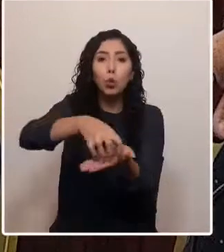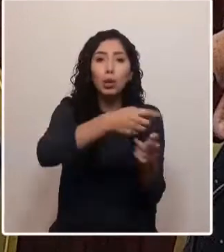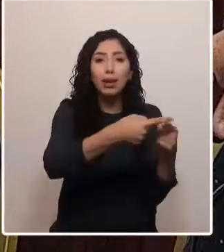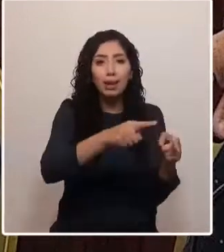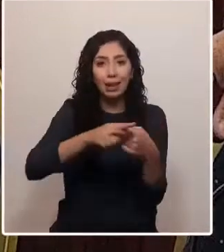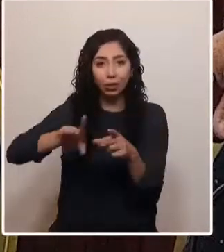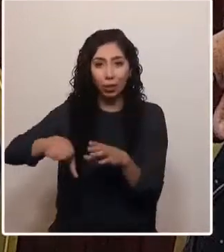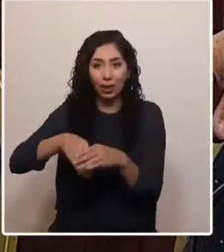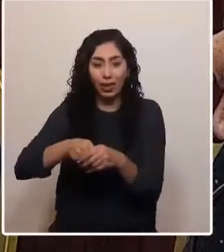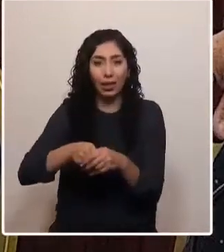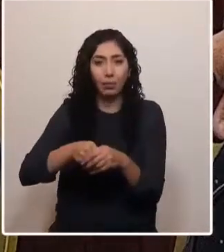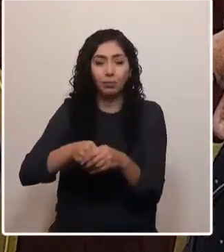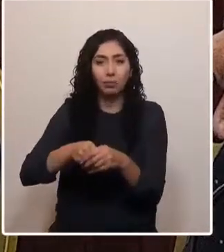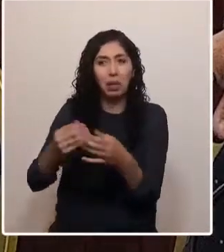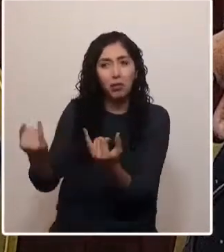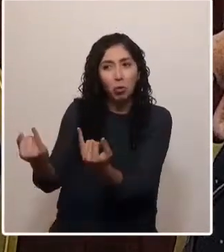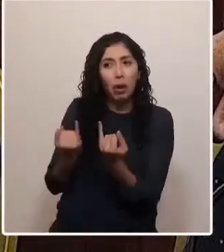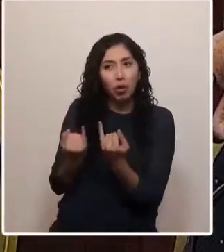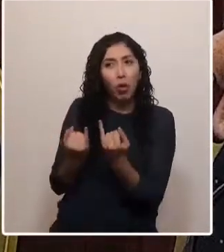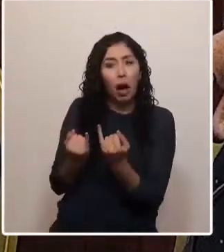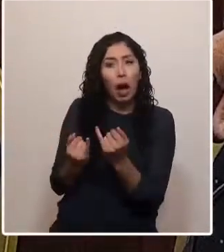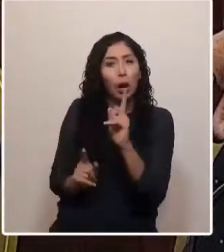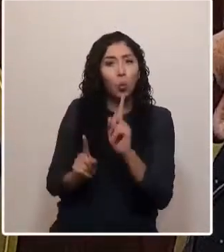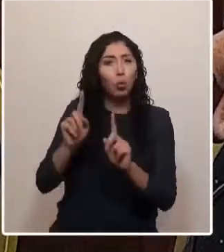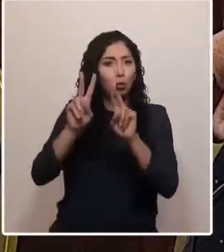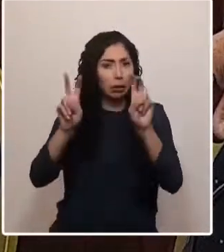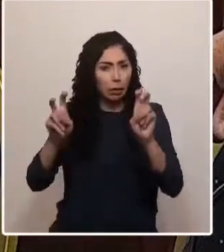conocer algunos aspectos importantes